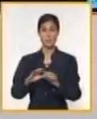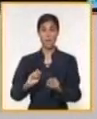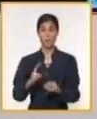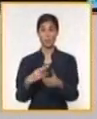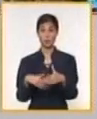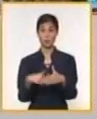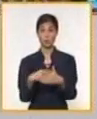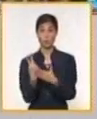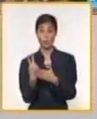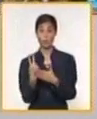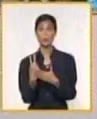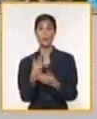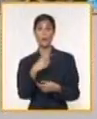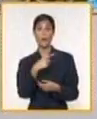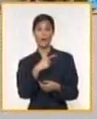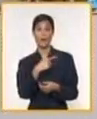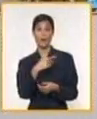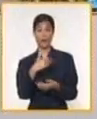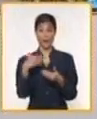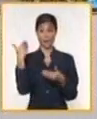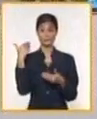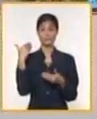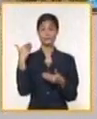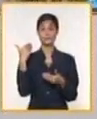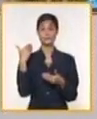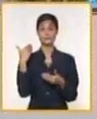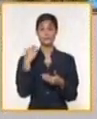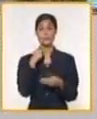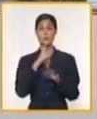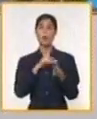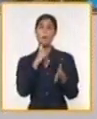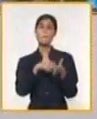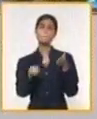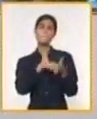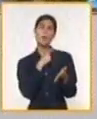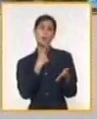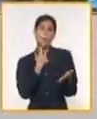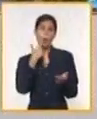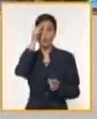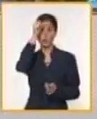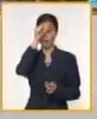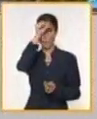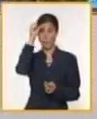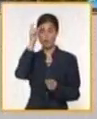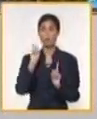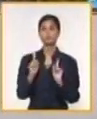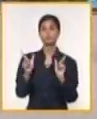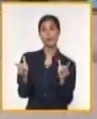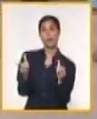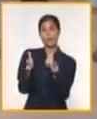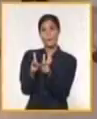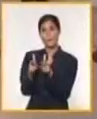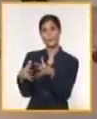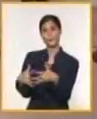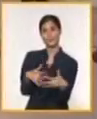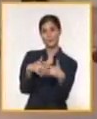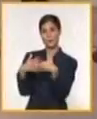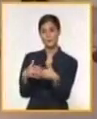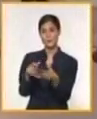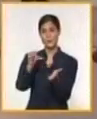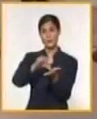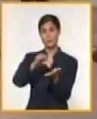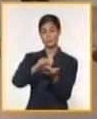3, no, perdón, tenían programado para el domingo reunirse y la agresión la lanzan el